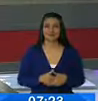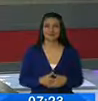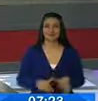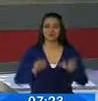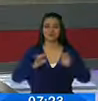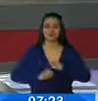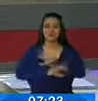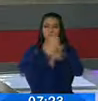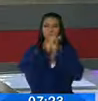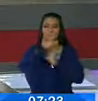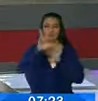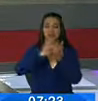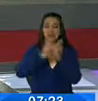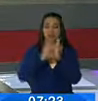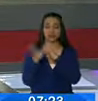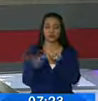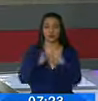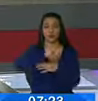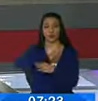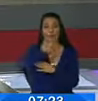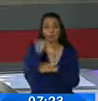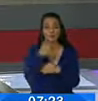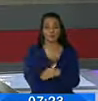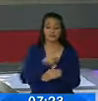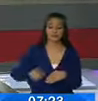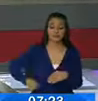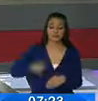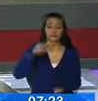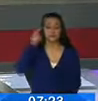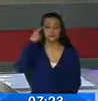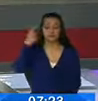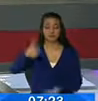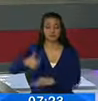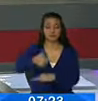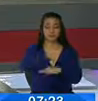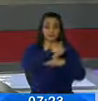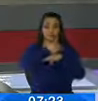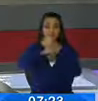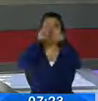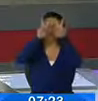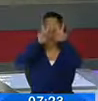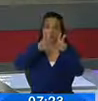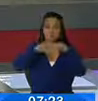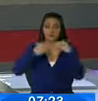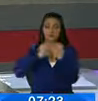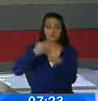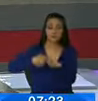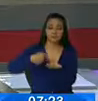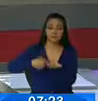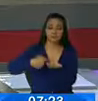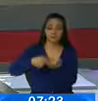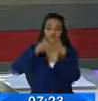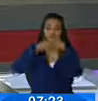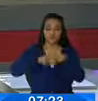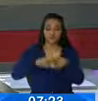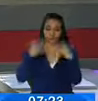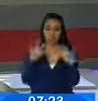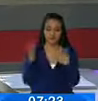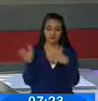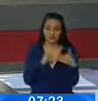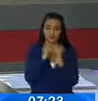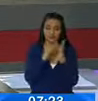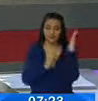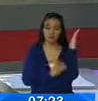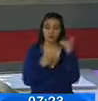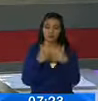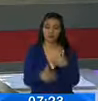7:23 de la mañana, este jueves, el presidente de la República presidió el gabinete del sector social. Aquí se revisó el avance de las obras y proyectos que están en